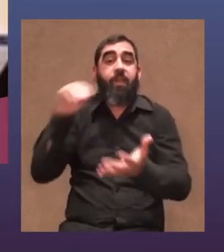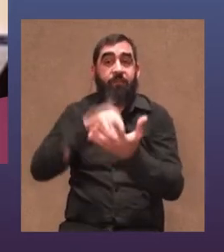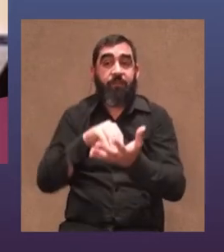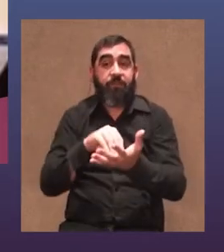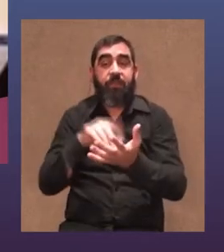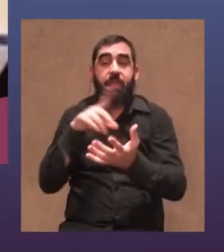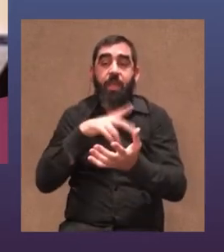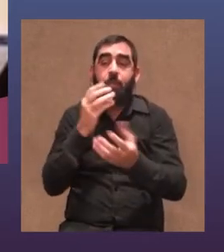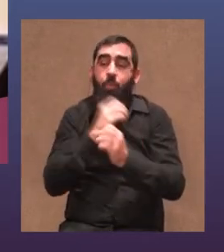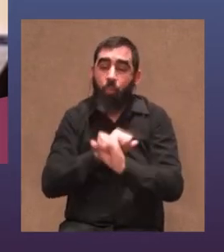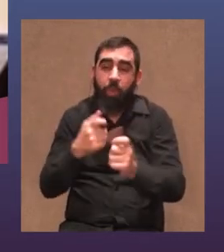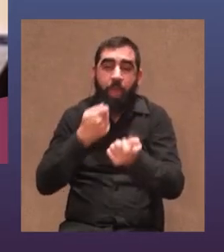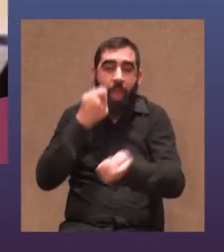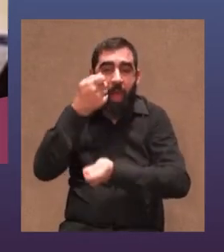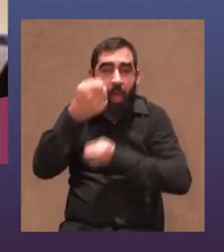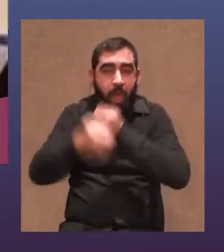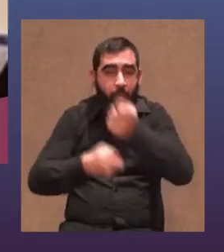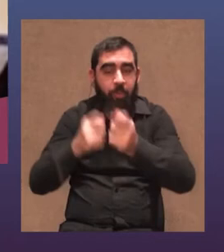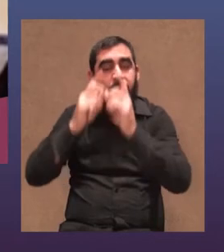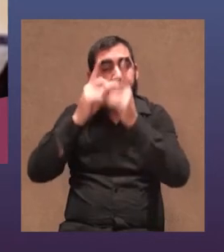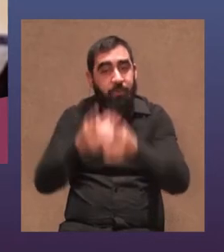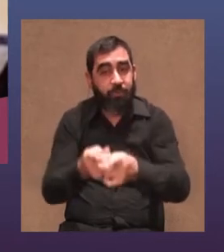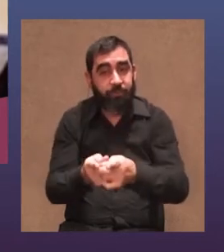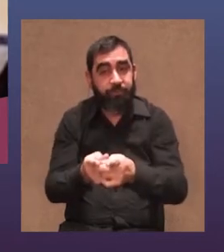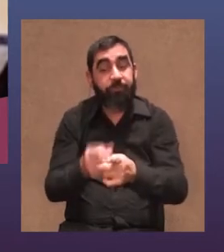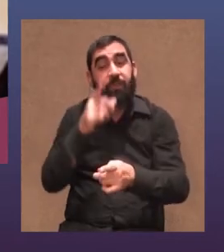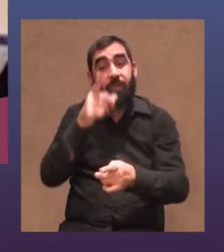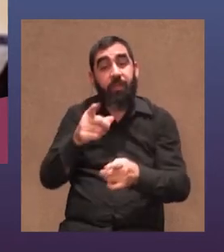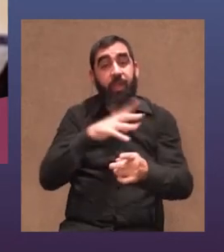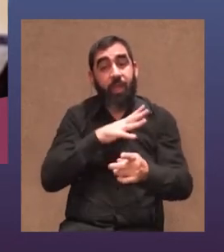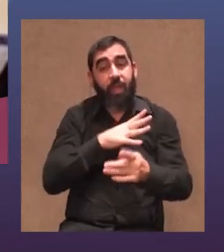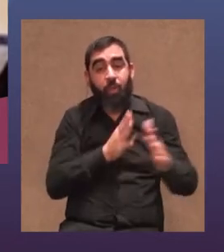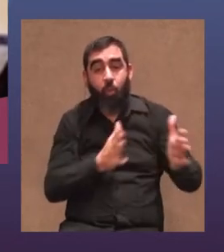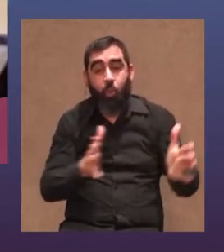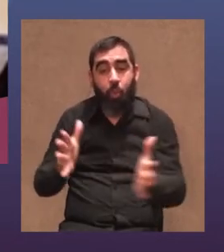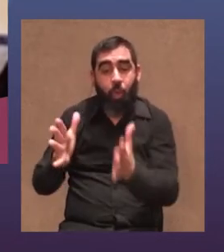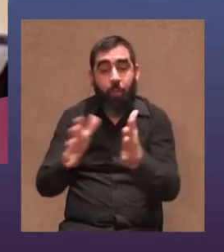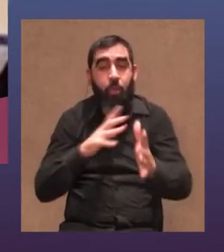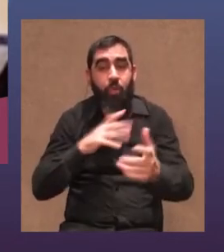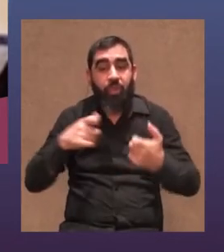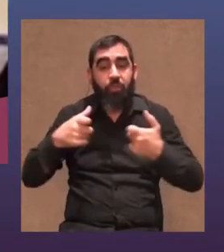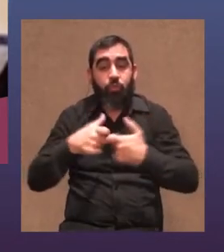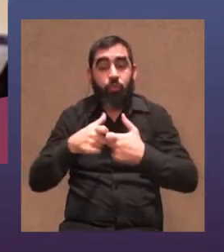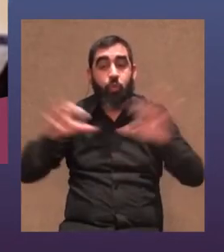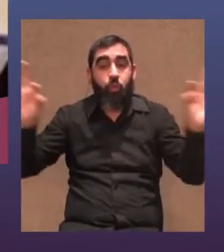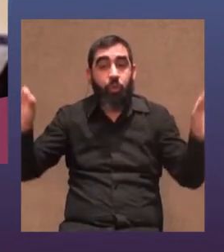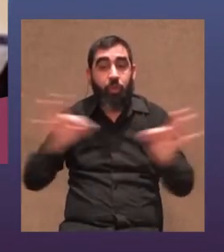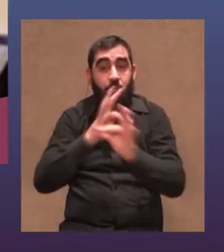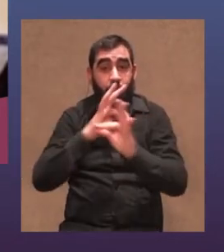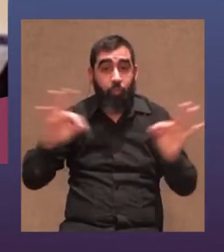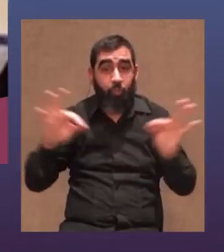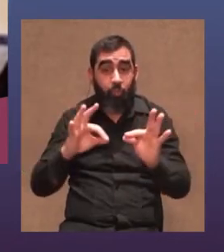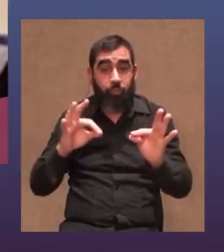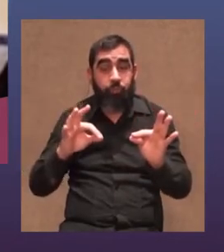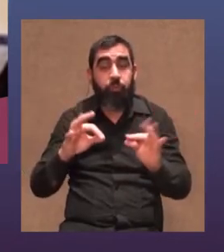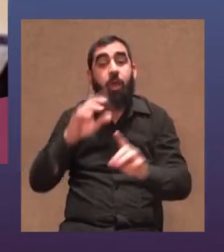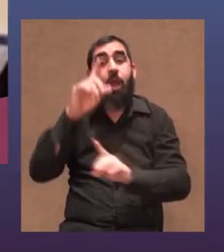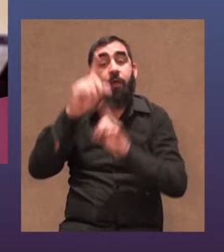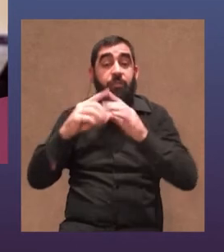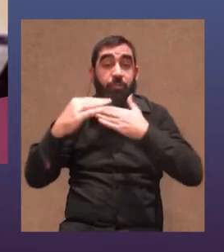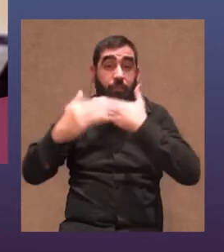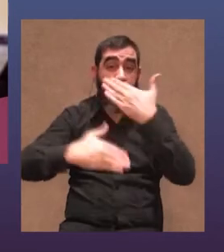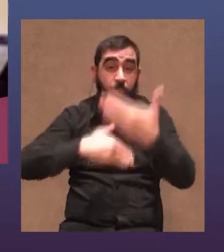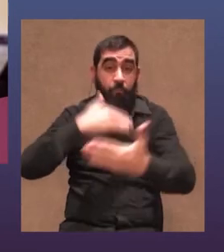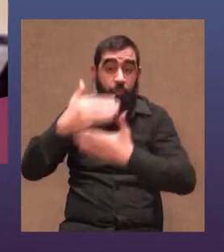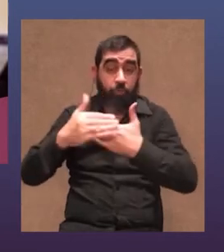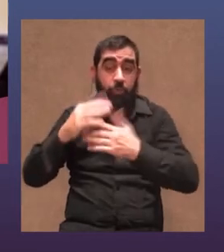que aportarme a mí en ese camino. Y ahí se da un camino de complicidad entre los músicos, que es lo que decía Claudia, de química, a veces funciona,